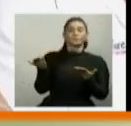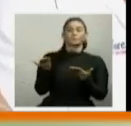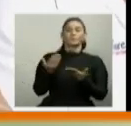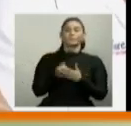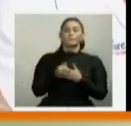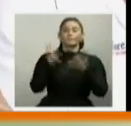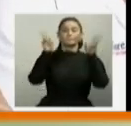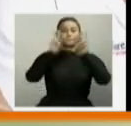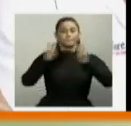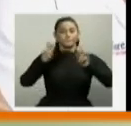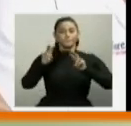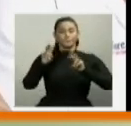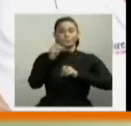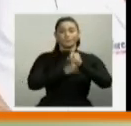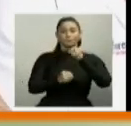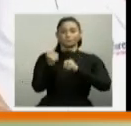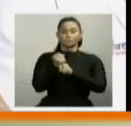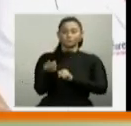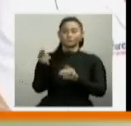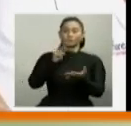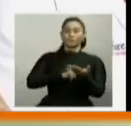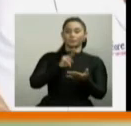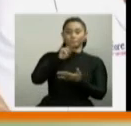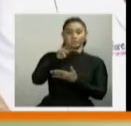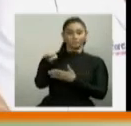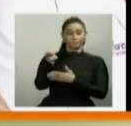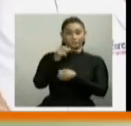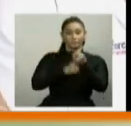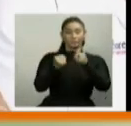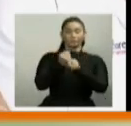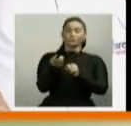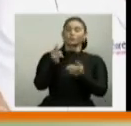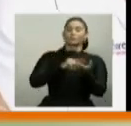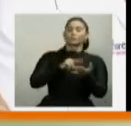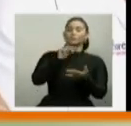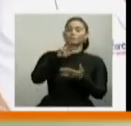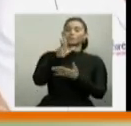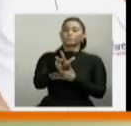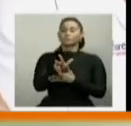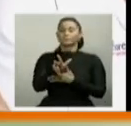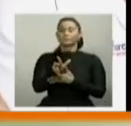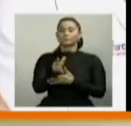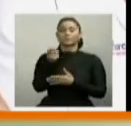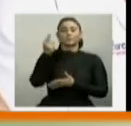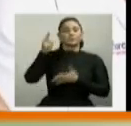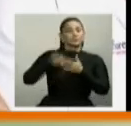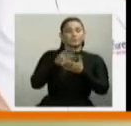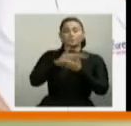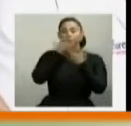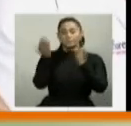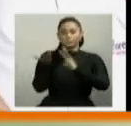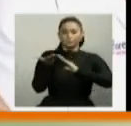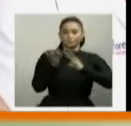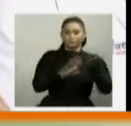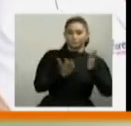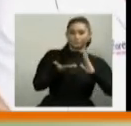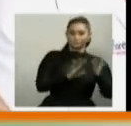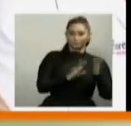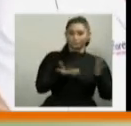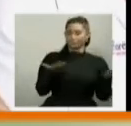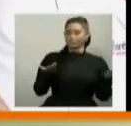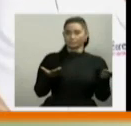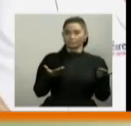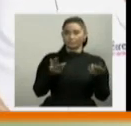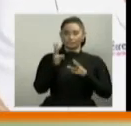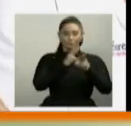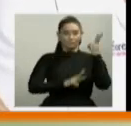creo que Moderna que la fabrica las dos, pero solamente se circunscribe a una combinación de una primera dosis de AstraZeneca